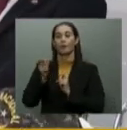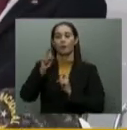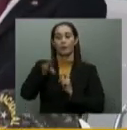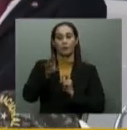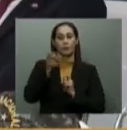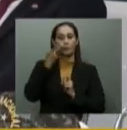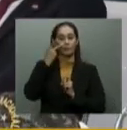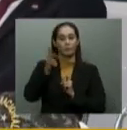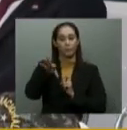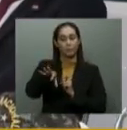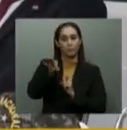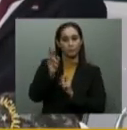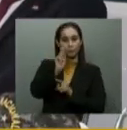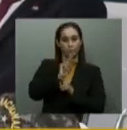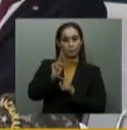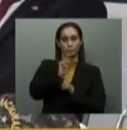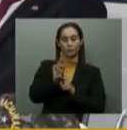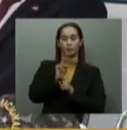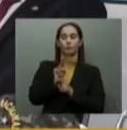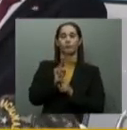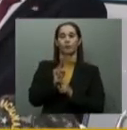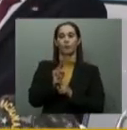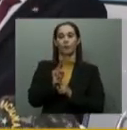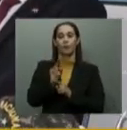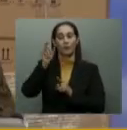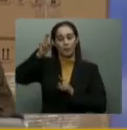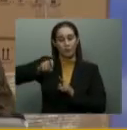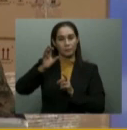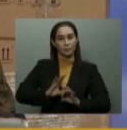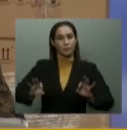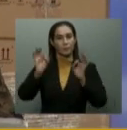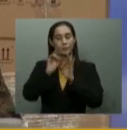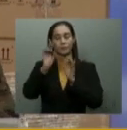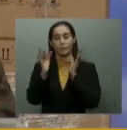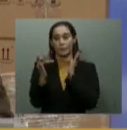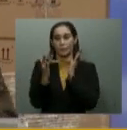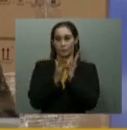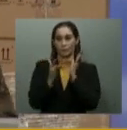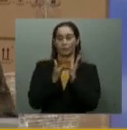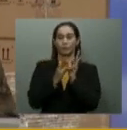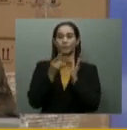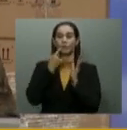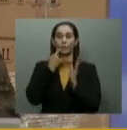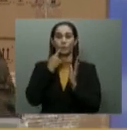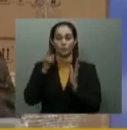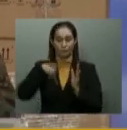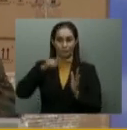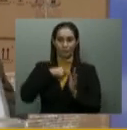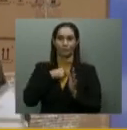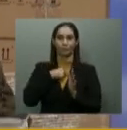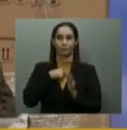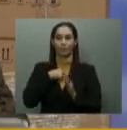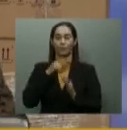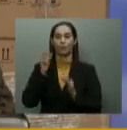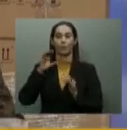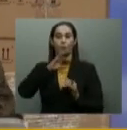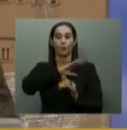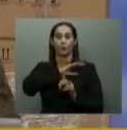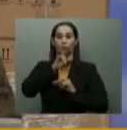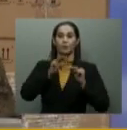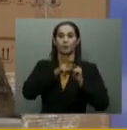litoral que para mí no es el que debe mirar miren aquí hay que hacer hacerle un